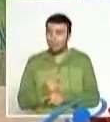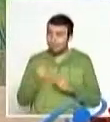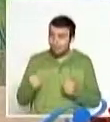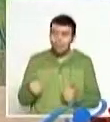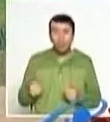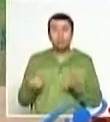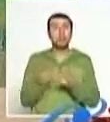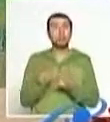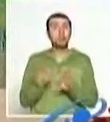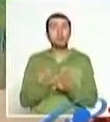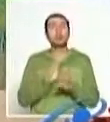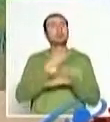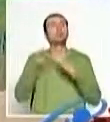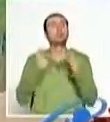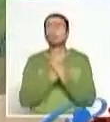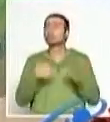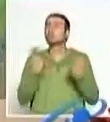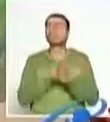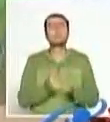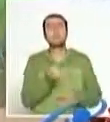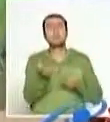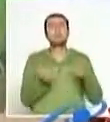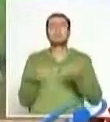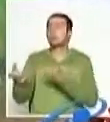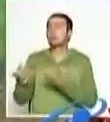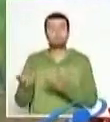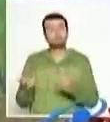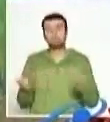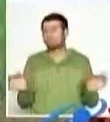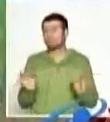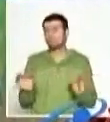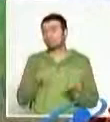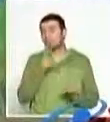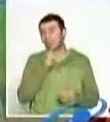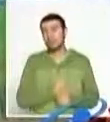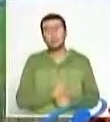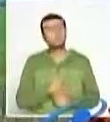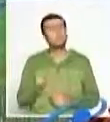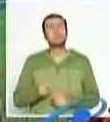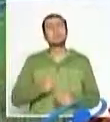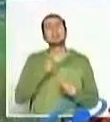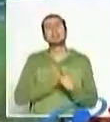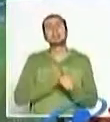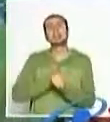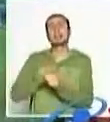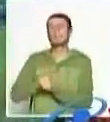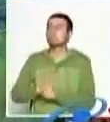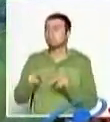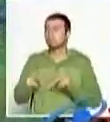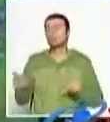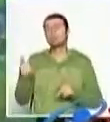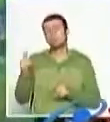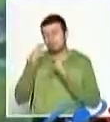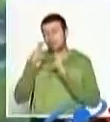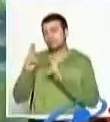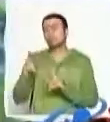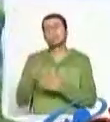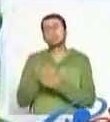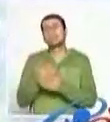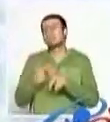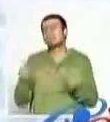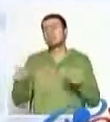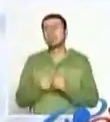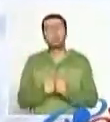mundo. Hay un principio de individualidad y es que cada persona responde de manera diferente. Por eso que el noni cura